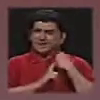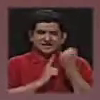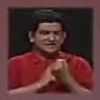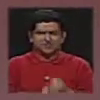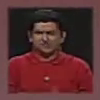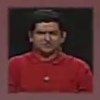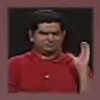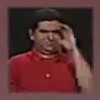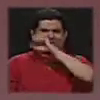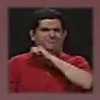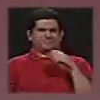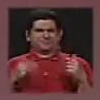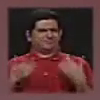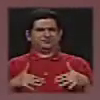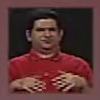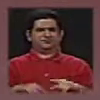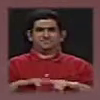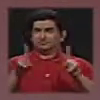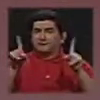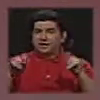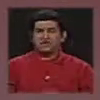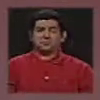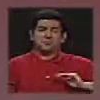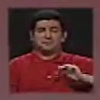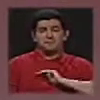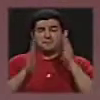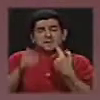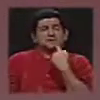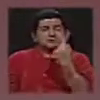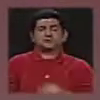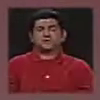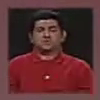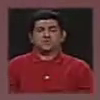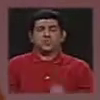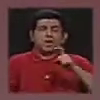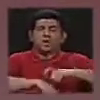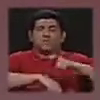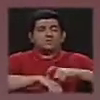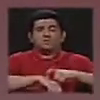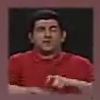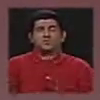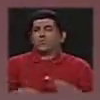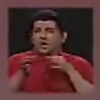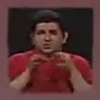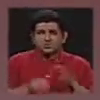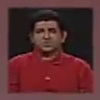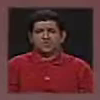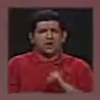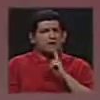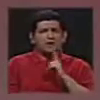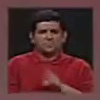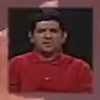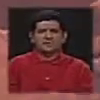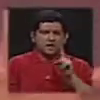se nota bastante, ¿verdad? Pero como el ministro llegó en algún momento y dijo que en realidad es que una